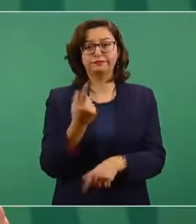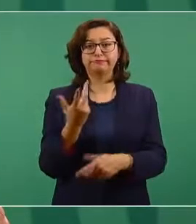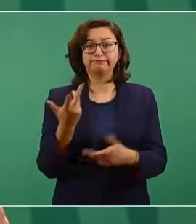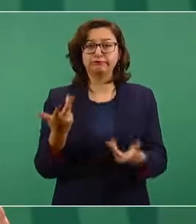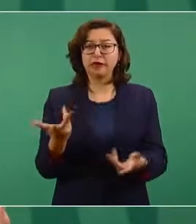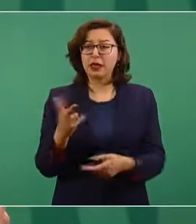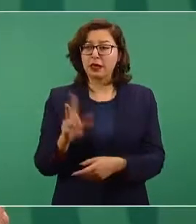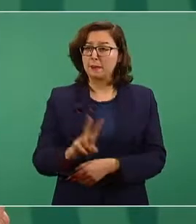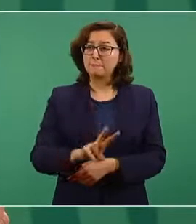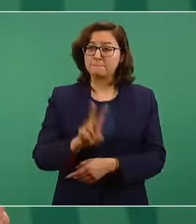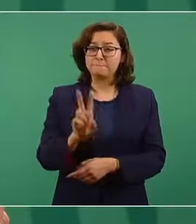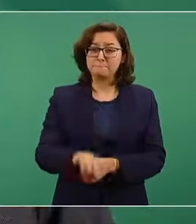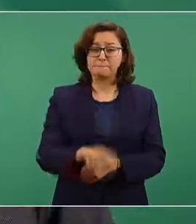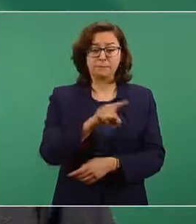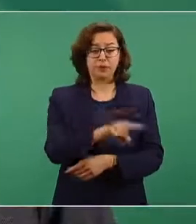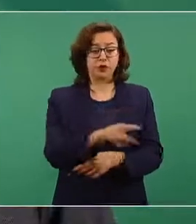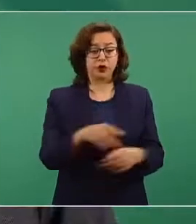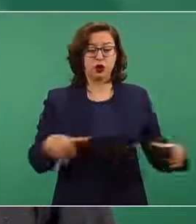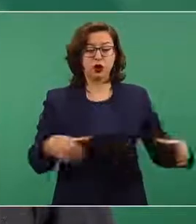más